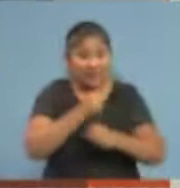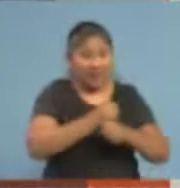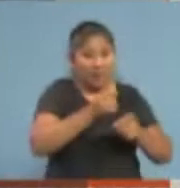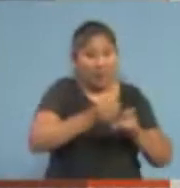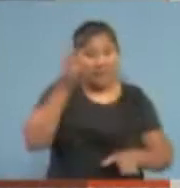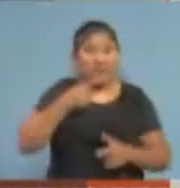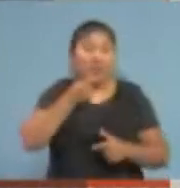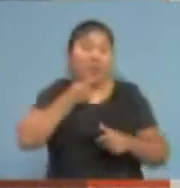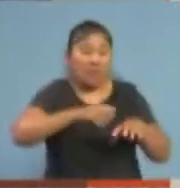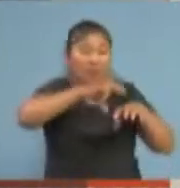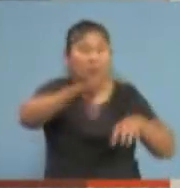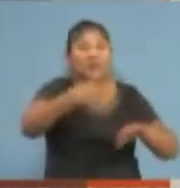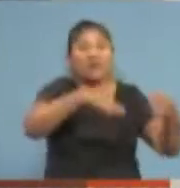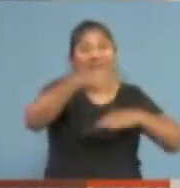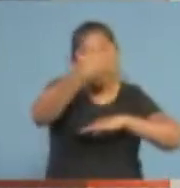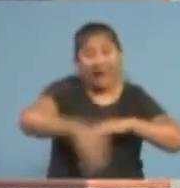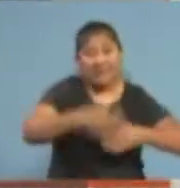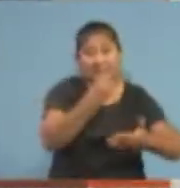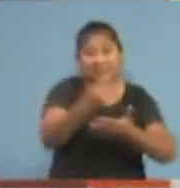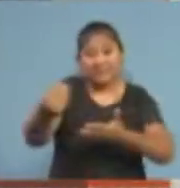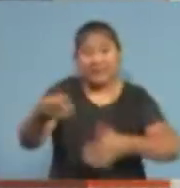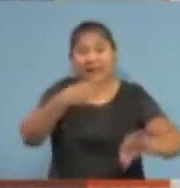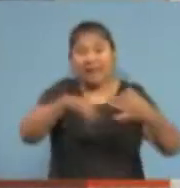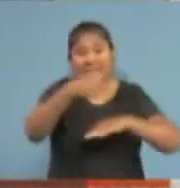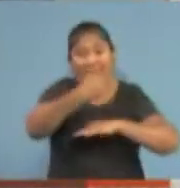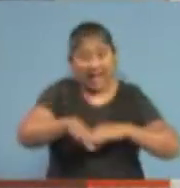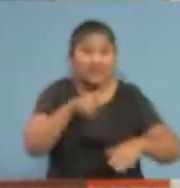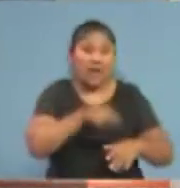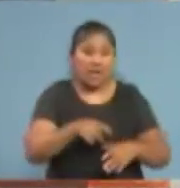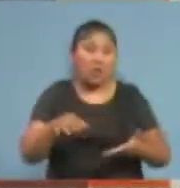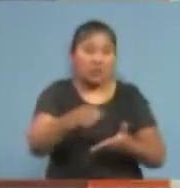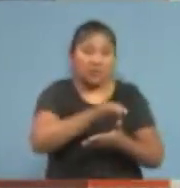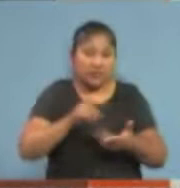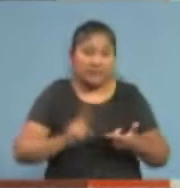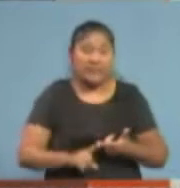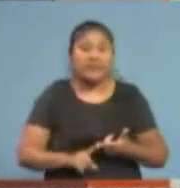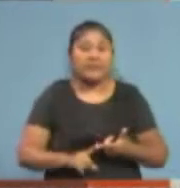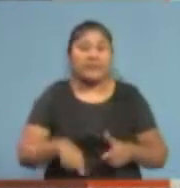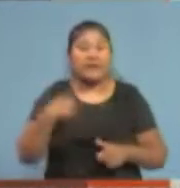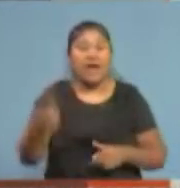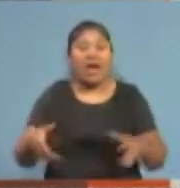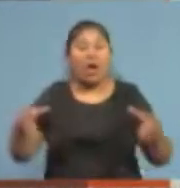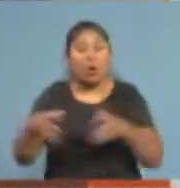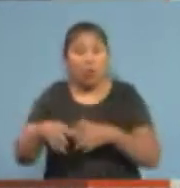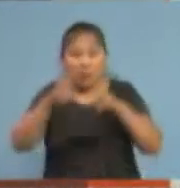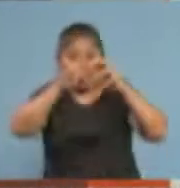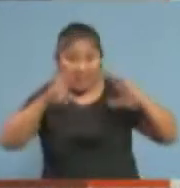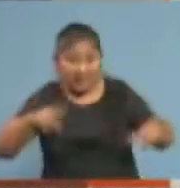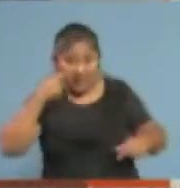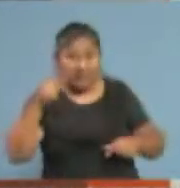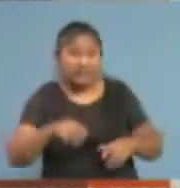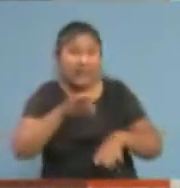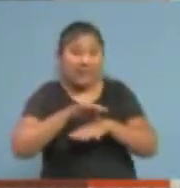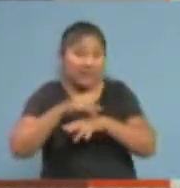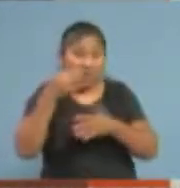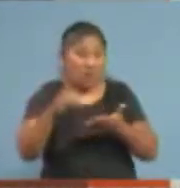puestos de comida los ambulantes que es lo que más le preocupa a la sociedad en realidad estamos trabajando hay un equipo de inspectores que está trabajando en toda